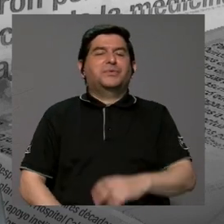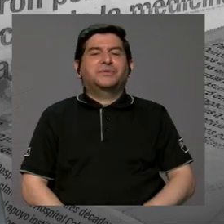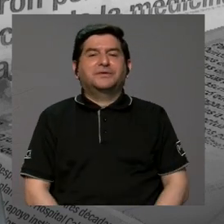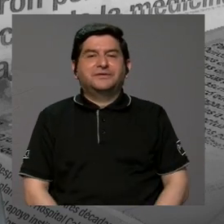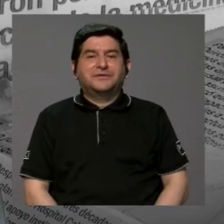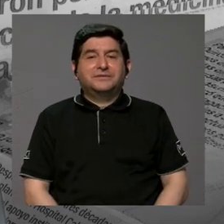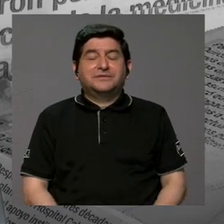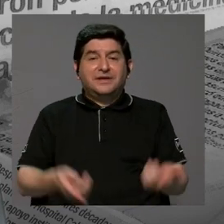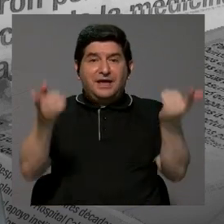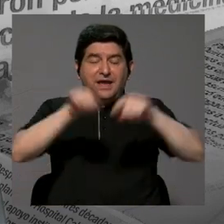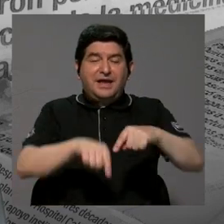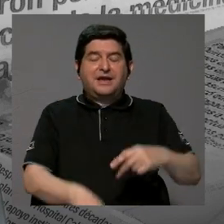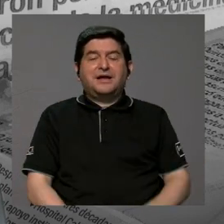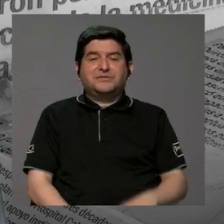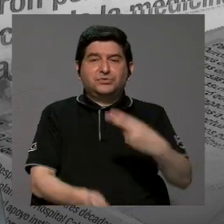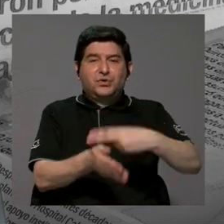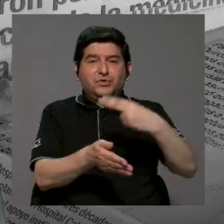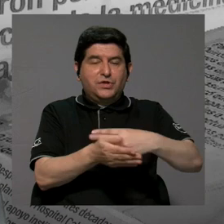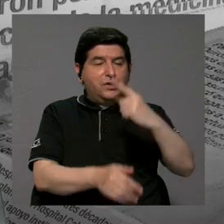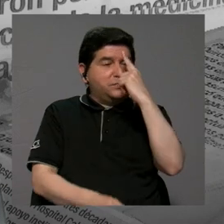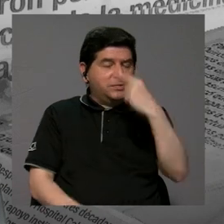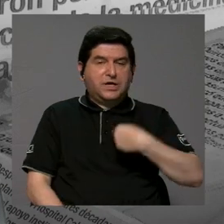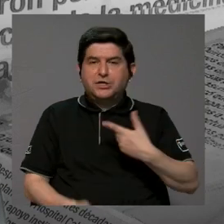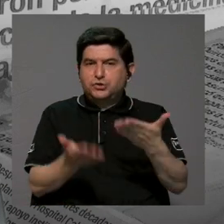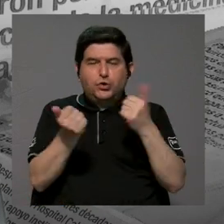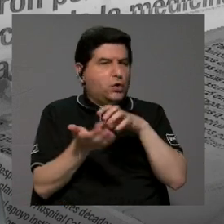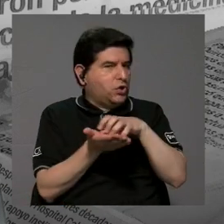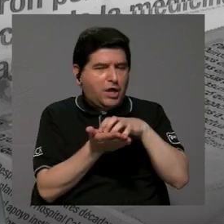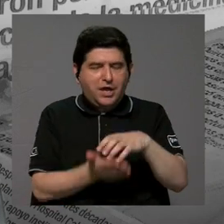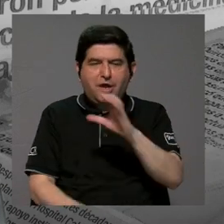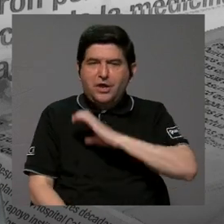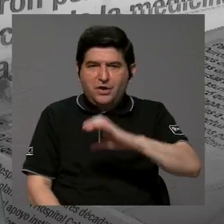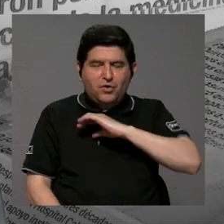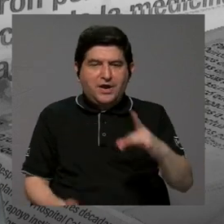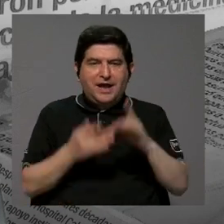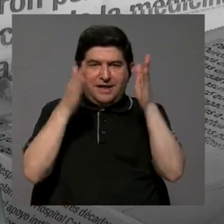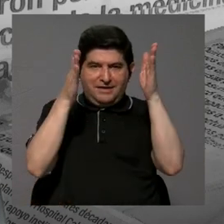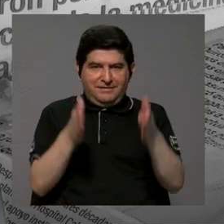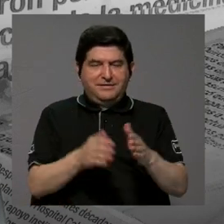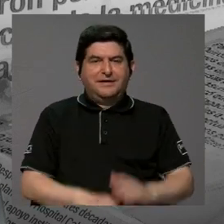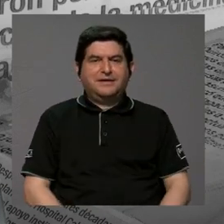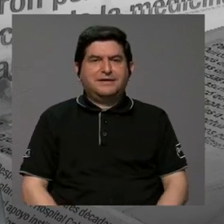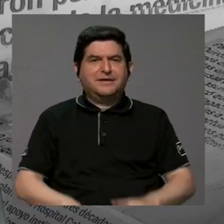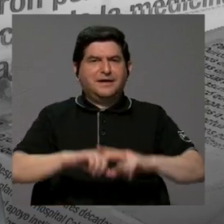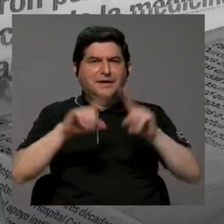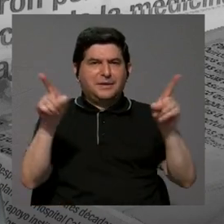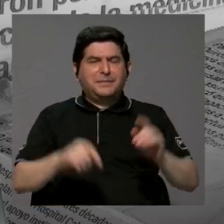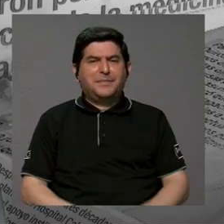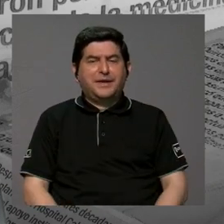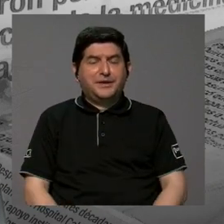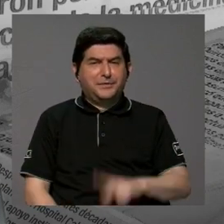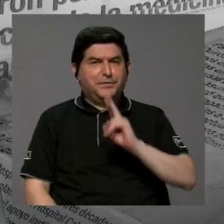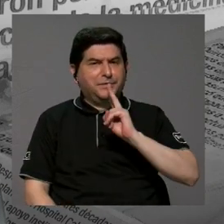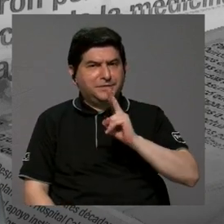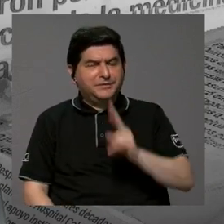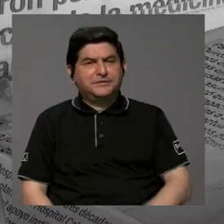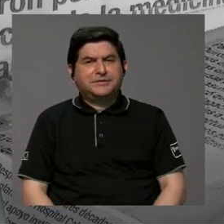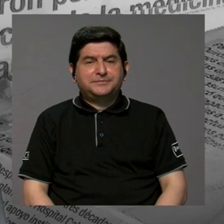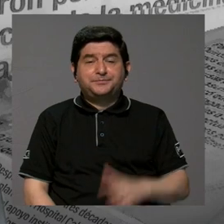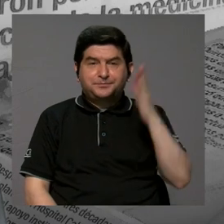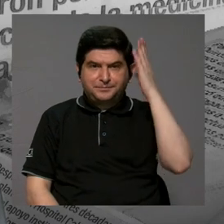lo cual en el Calderón, en el Hospital Calderón, y no quiero poner en duda la calidad de los especialistas, pero tenemos que ser realistas, o sea,